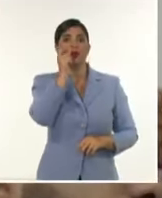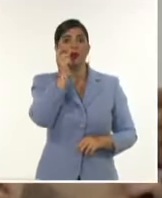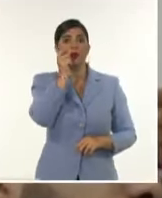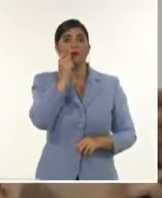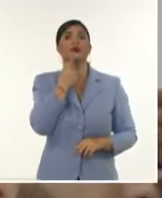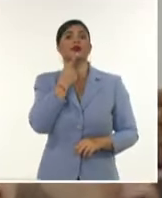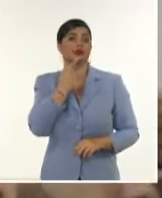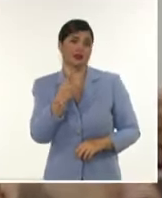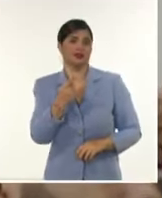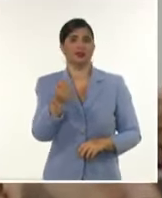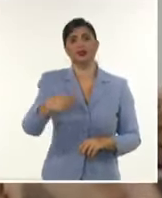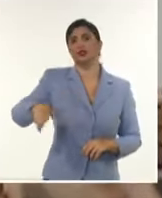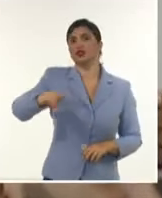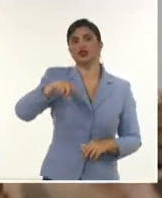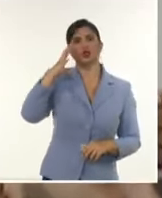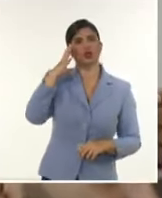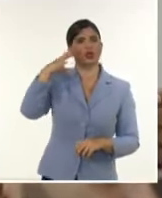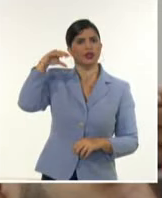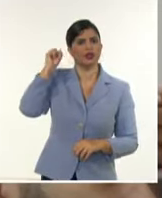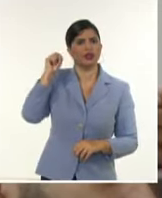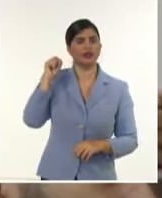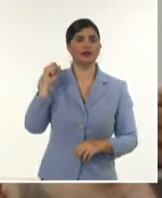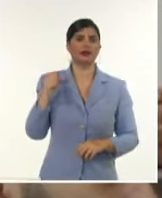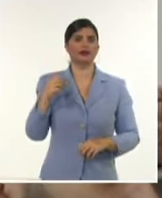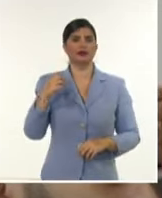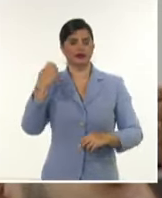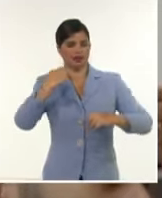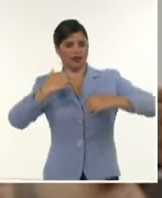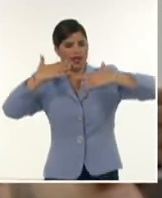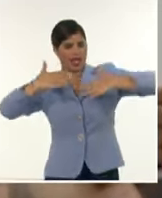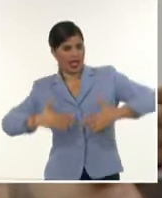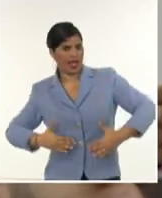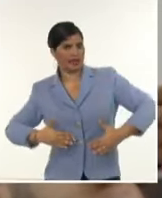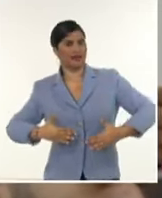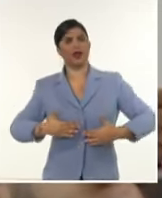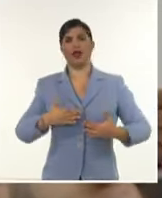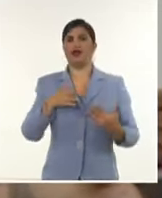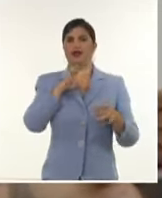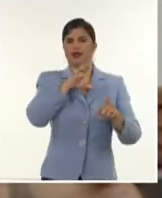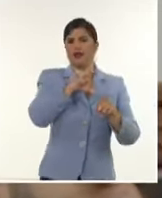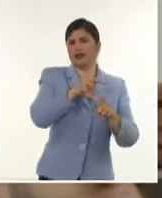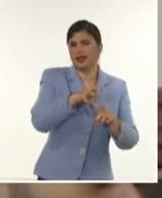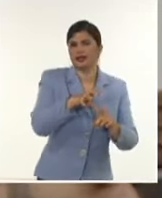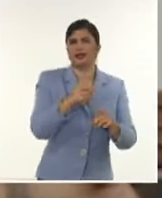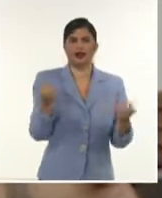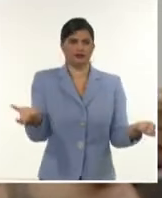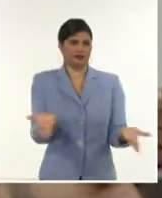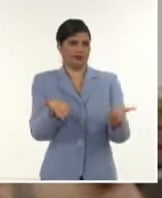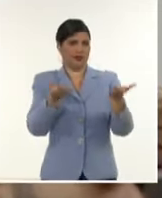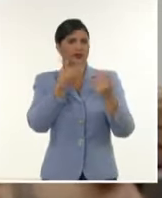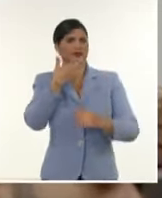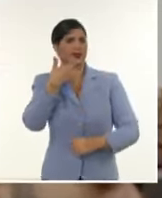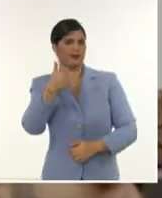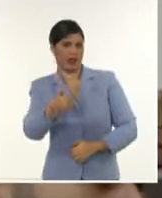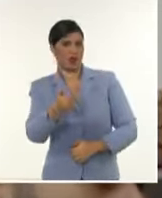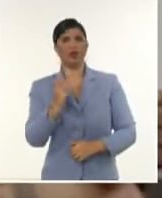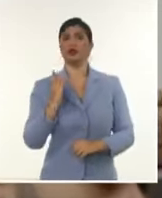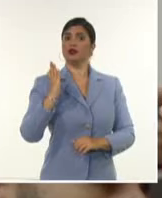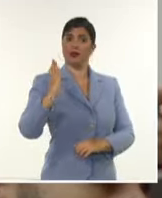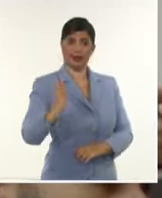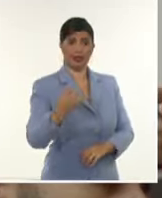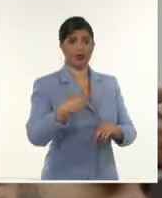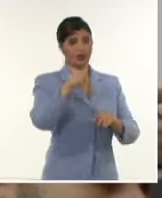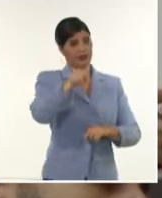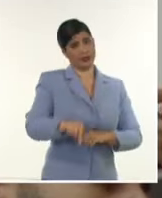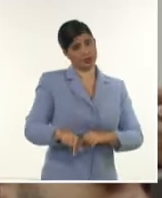coherencia, sin falsos moralismos, y cuando lo hacemos también desde la intención crítica de aportar, construir y no sobrepasar por sobre las demás personas o sobre los